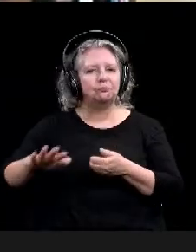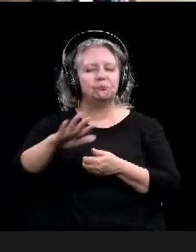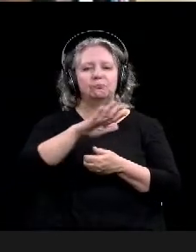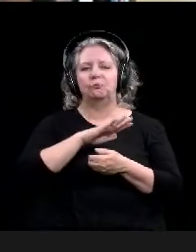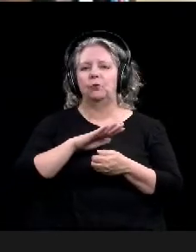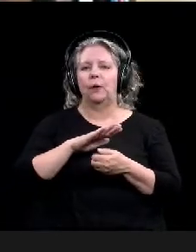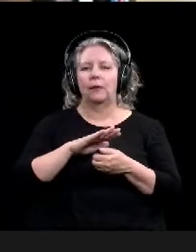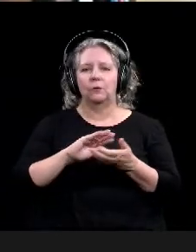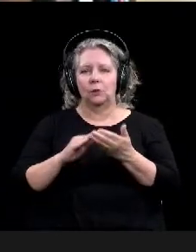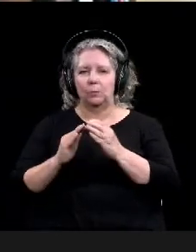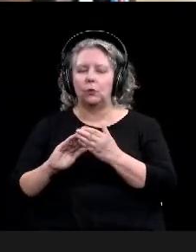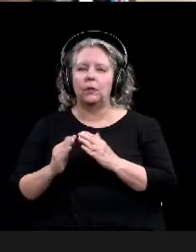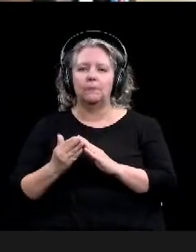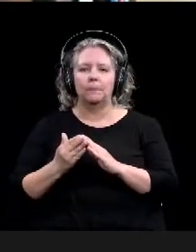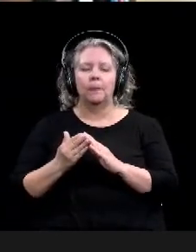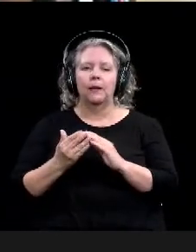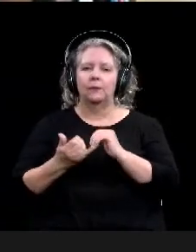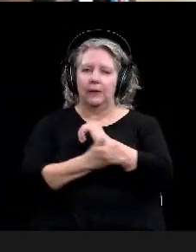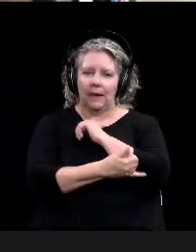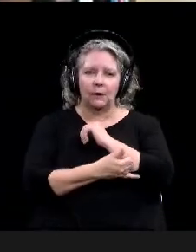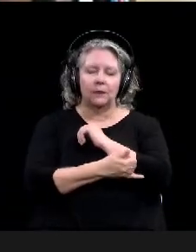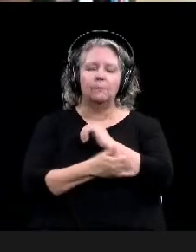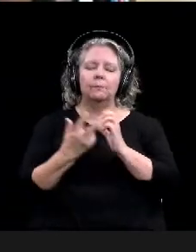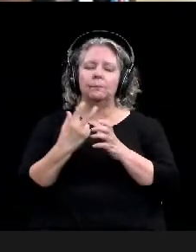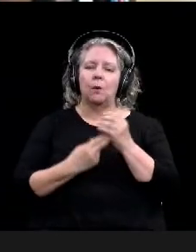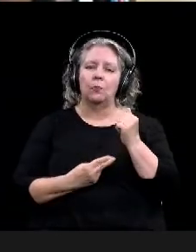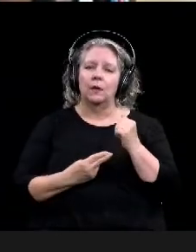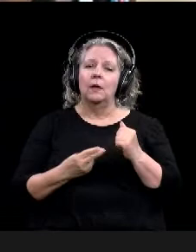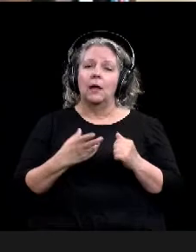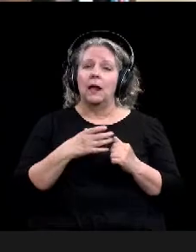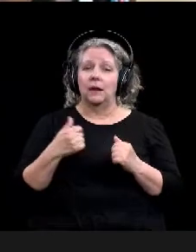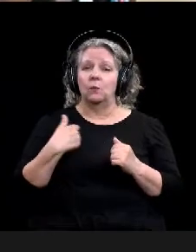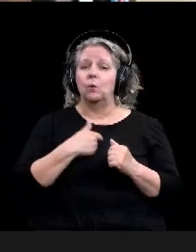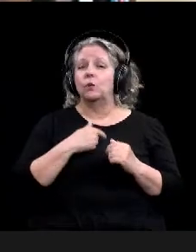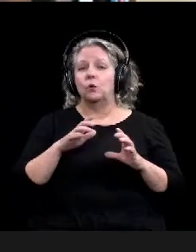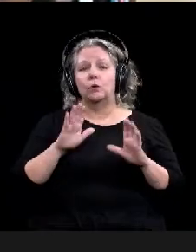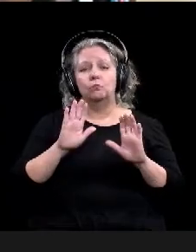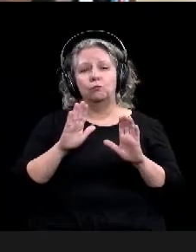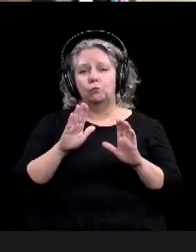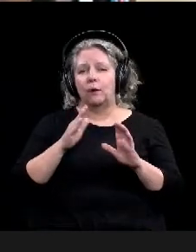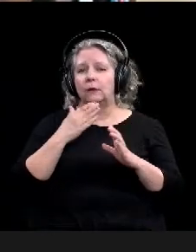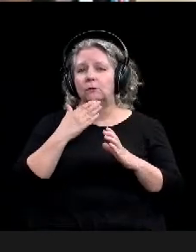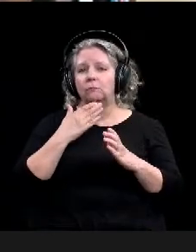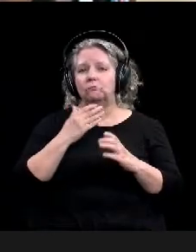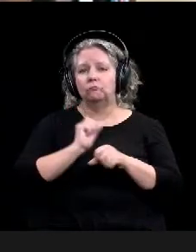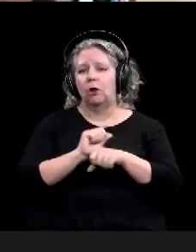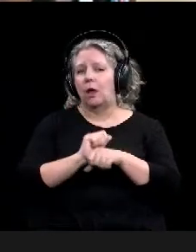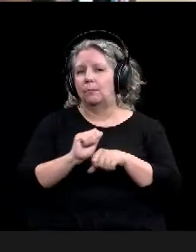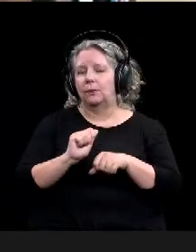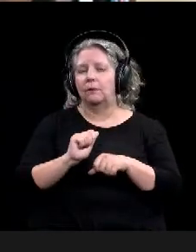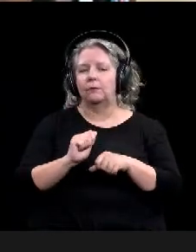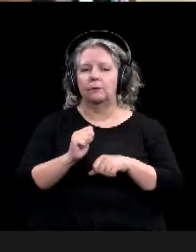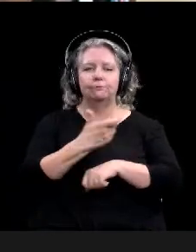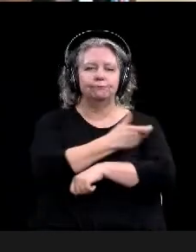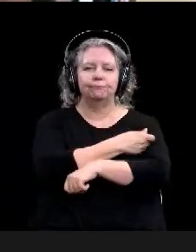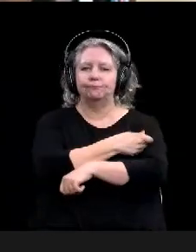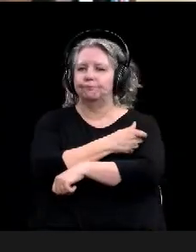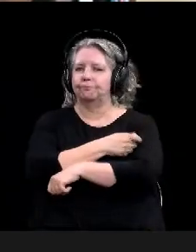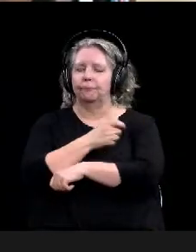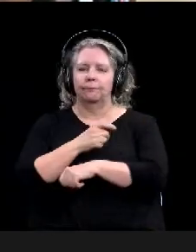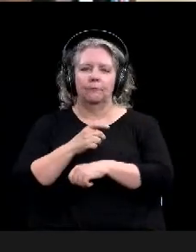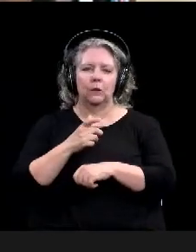de mclennan que parte han tenido buen trabajo de proveer esas vacunas a la comunidad y no